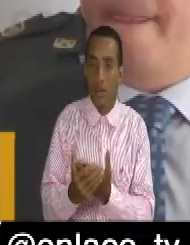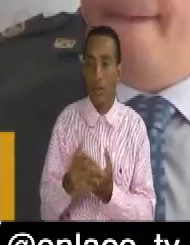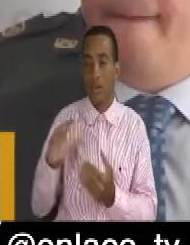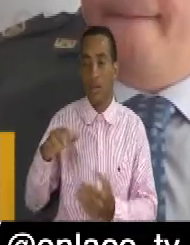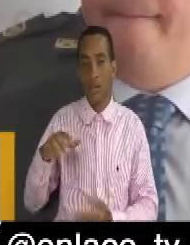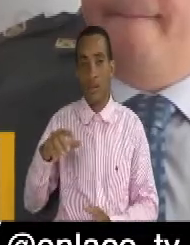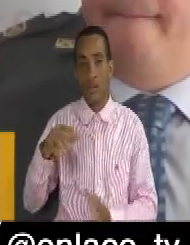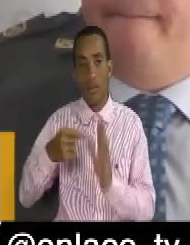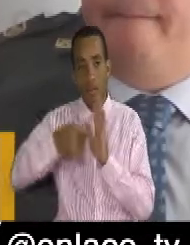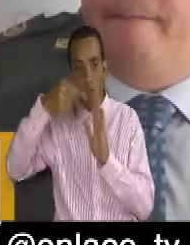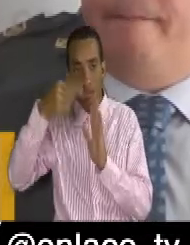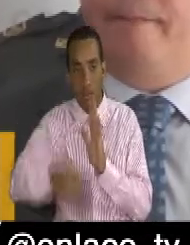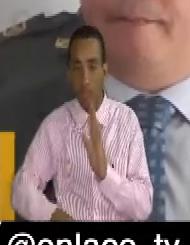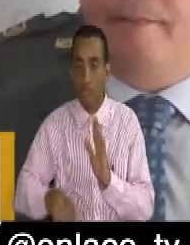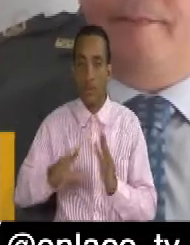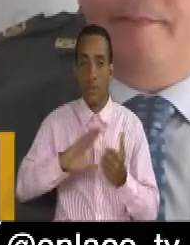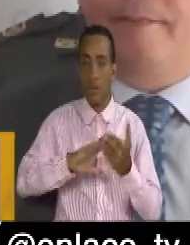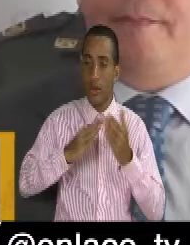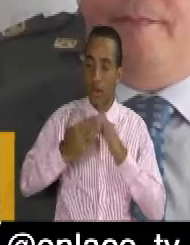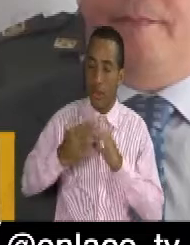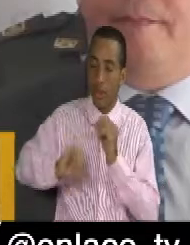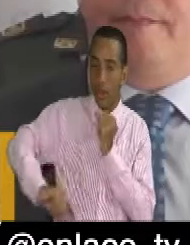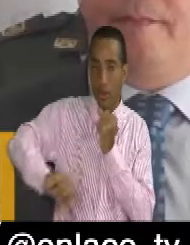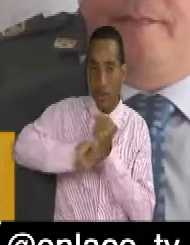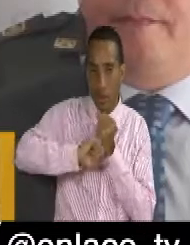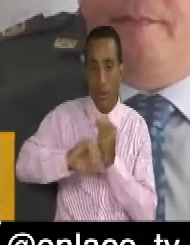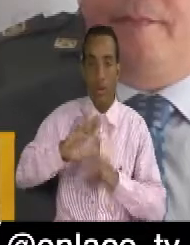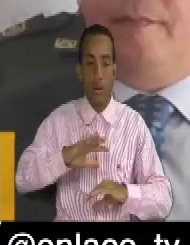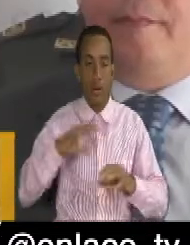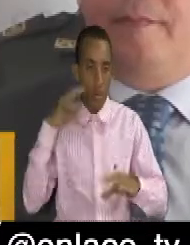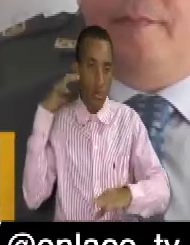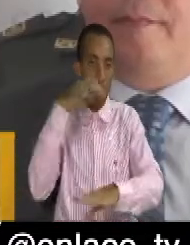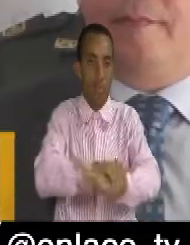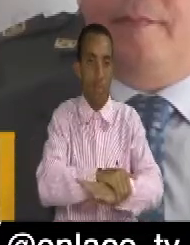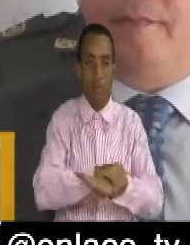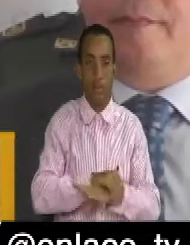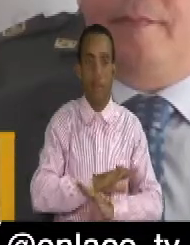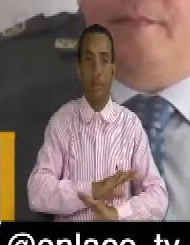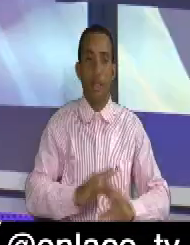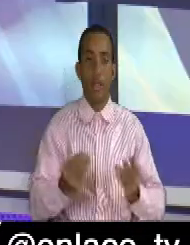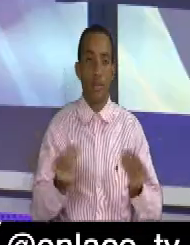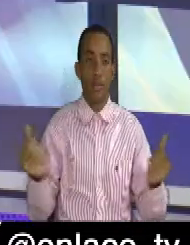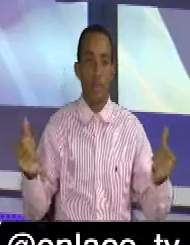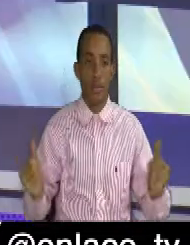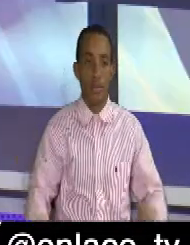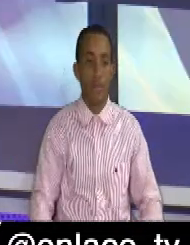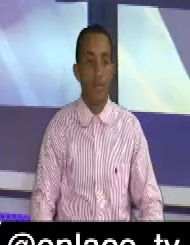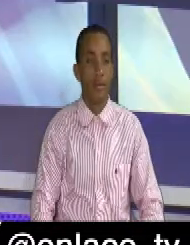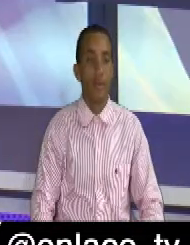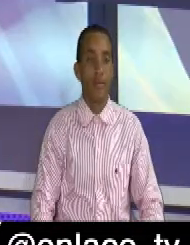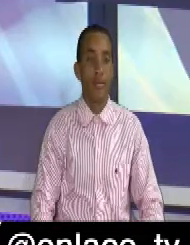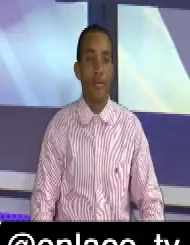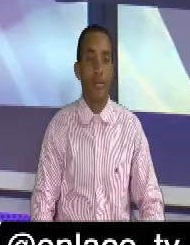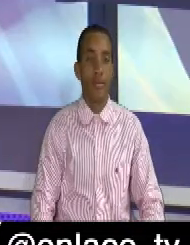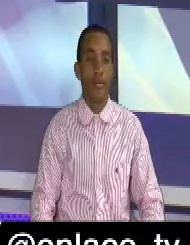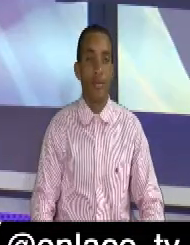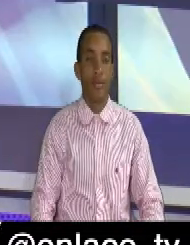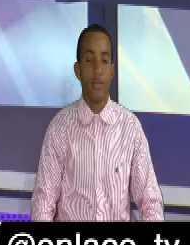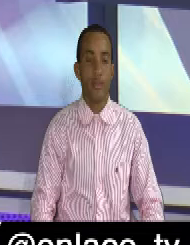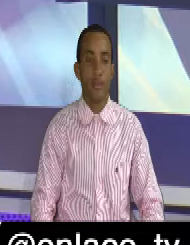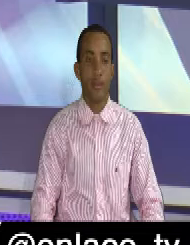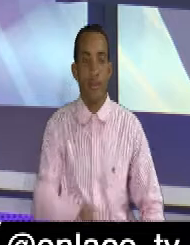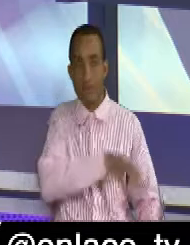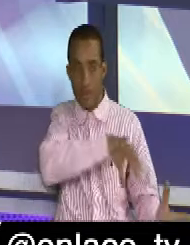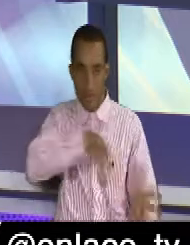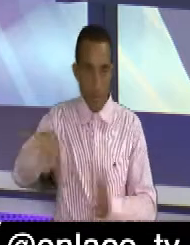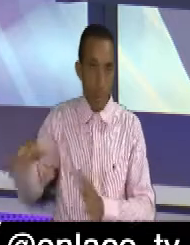autoridades, del apoyo de la ciudadanía, se logró desarticular esta estructura terrorista. Una familia conformada